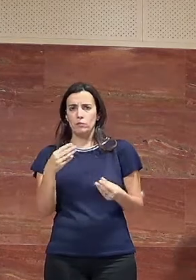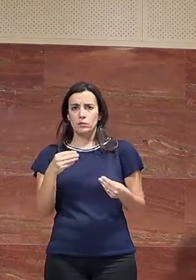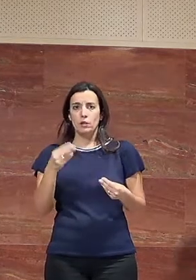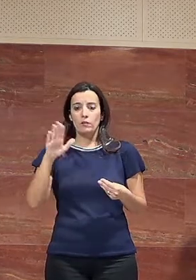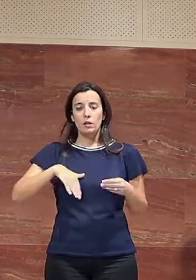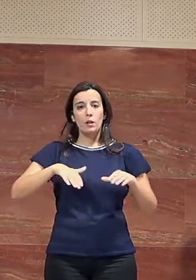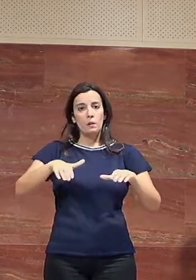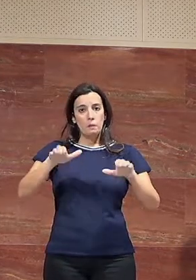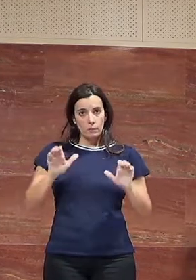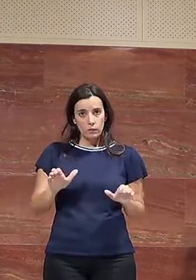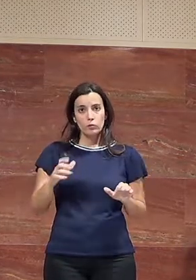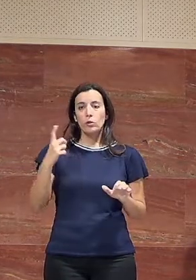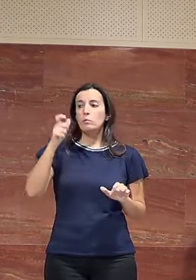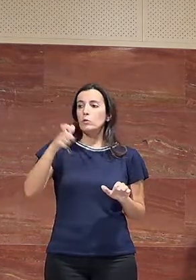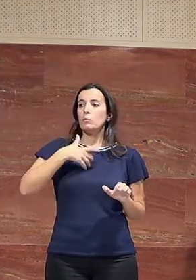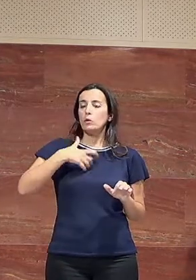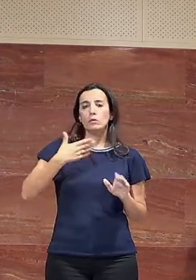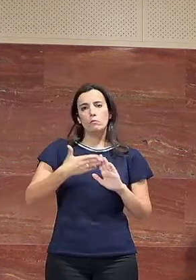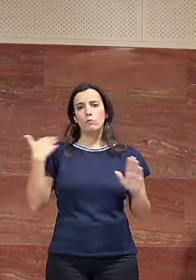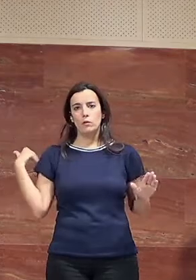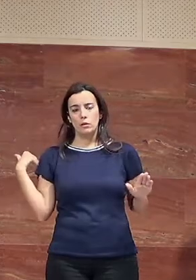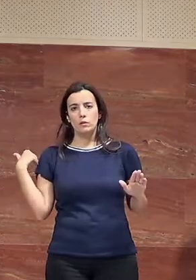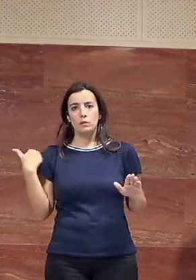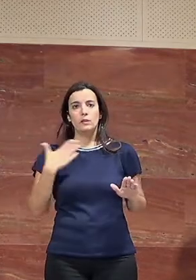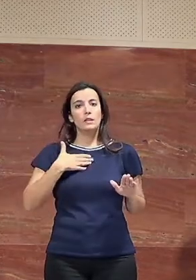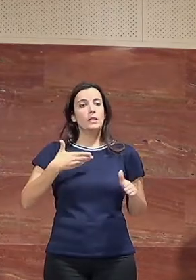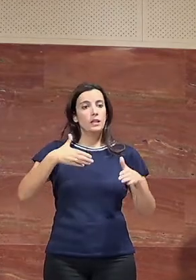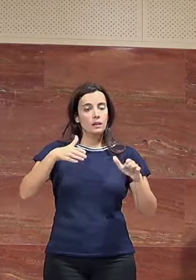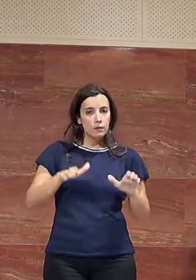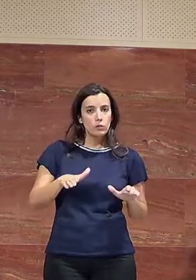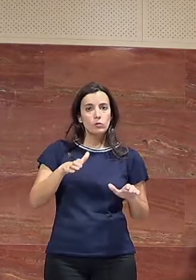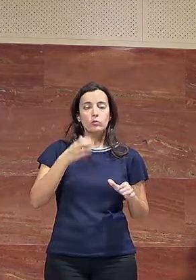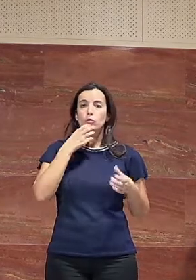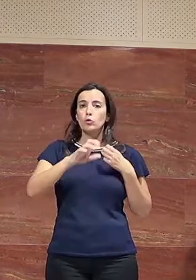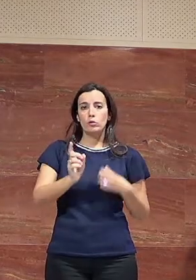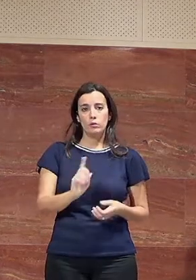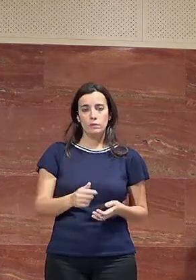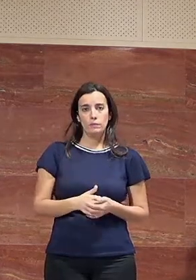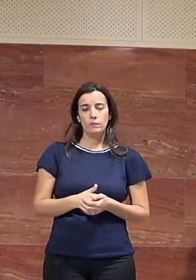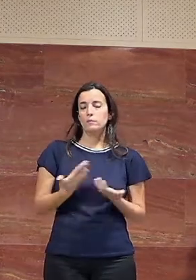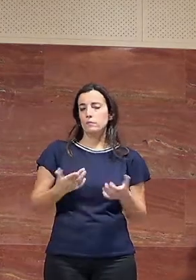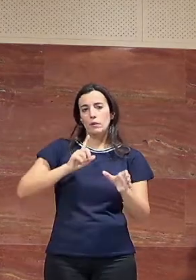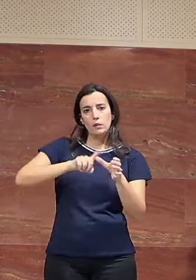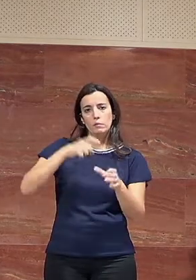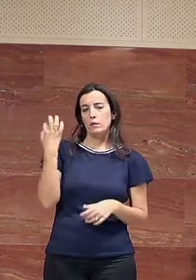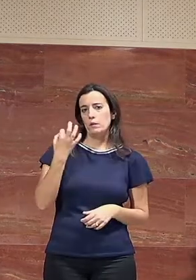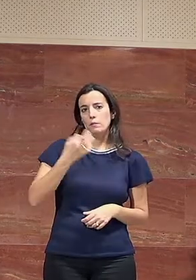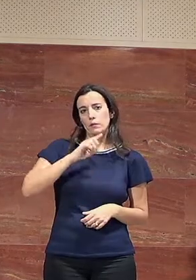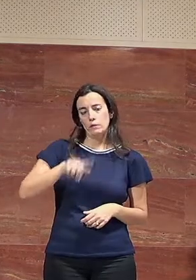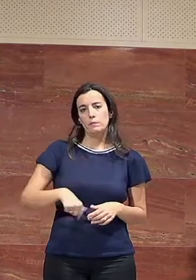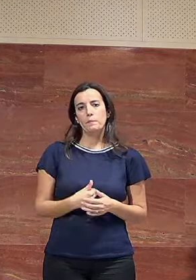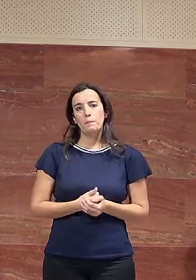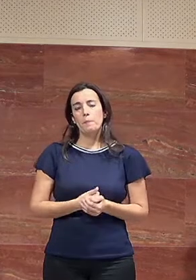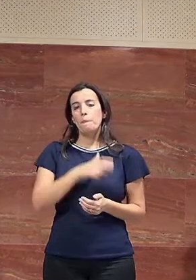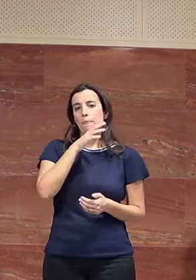hay una persona que le molesta y sin embargo el que quiere bancos no reclama. Entonces yo creo que hay que participar en esas cosas también.